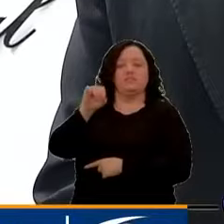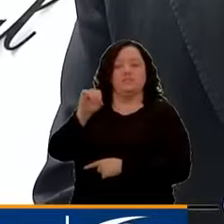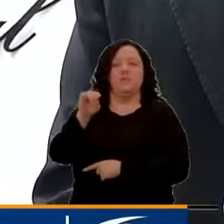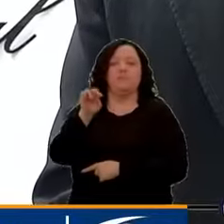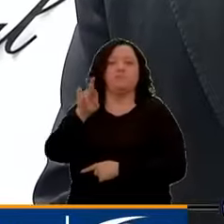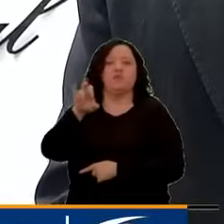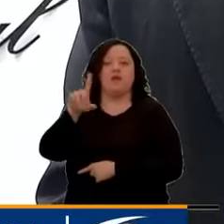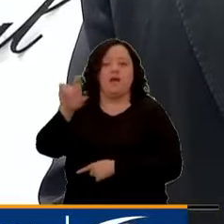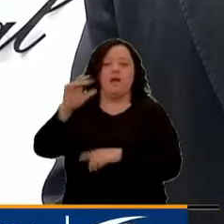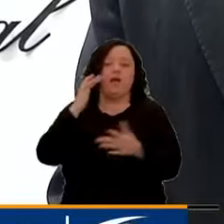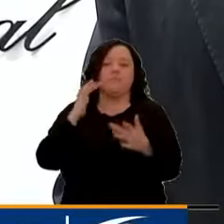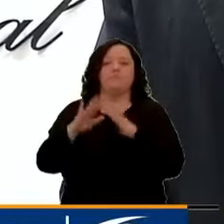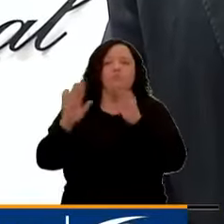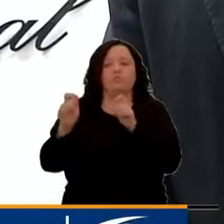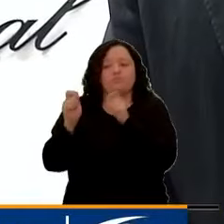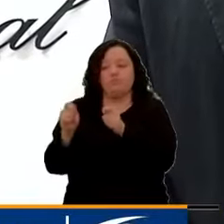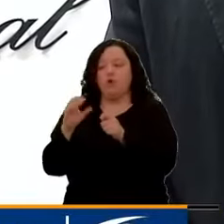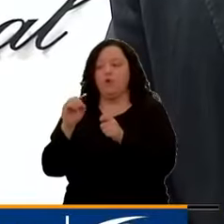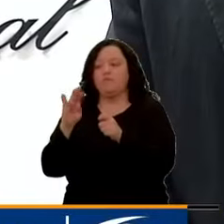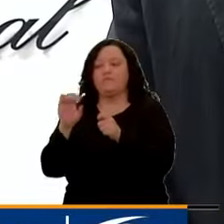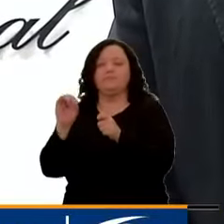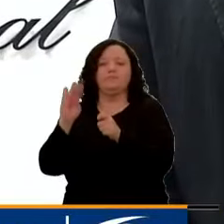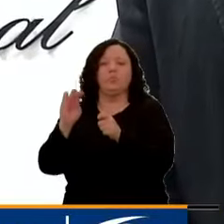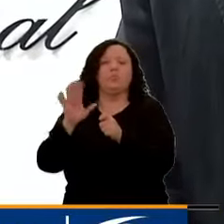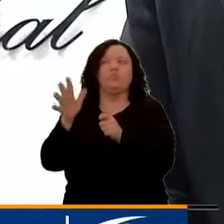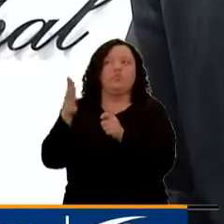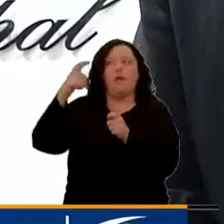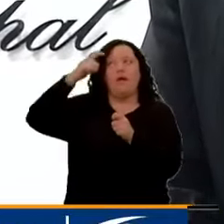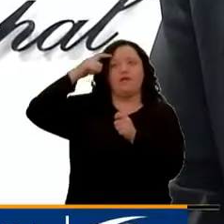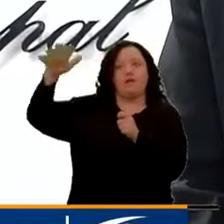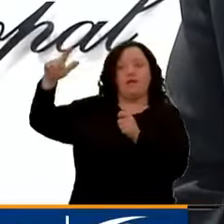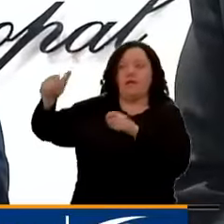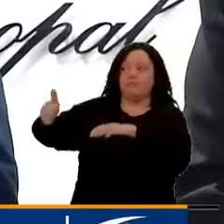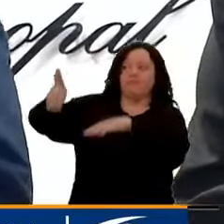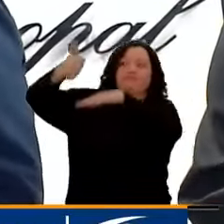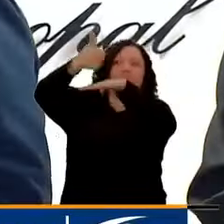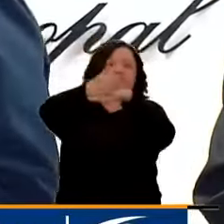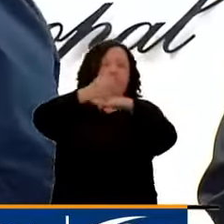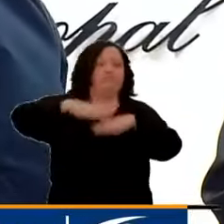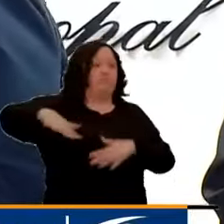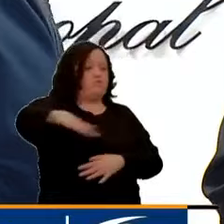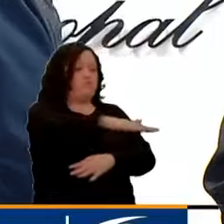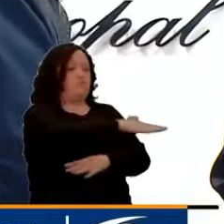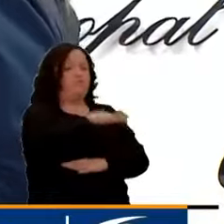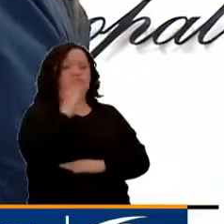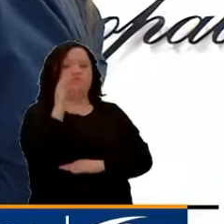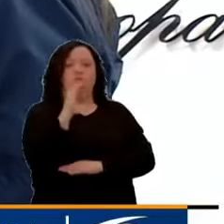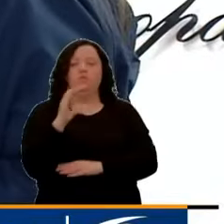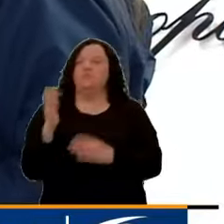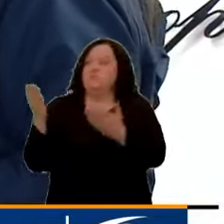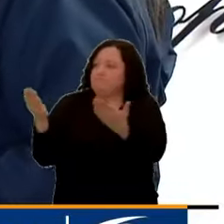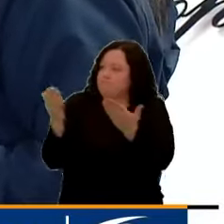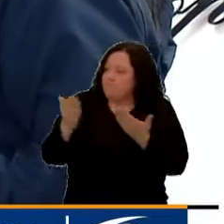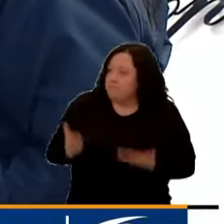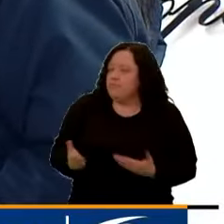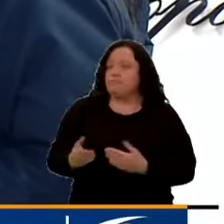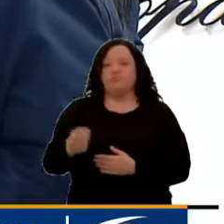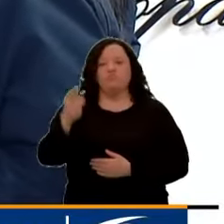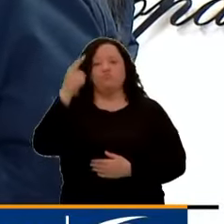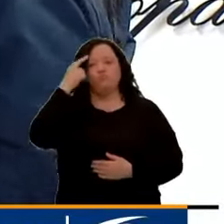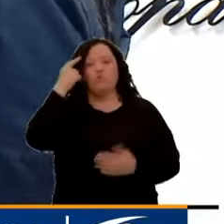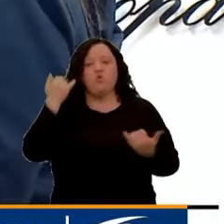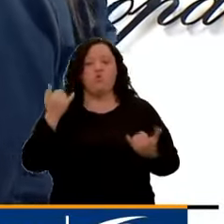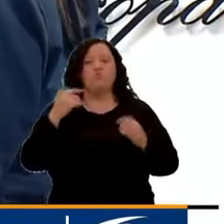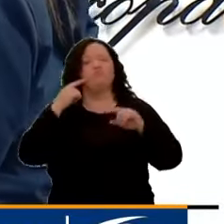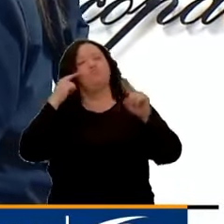Múnera, él es el obispo de Cartagena. Monseñor, bienvenido. ¿Cuál es esa visión que usted tiene